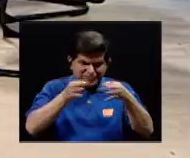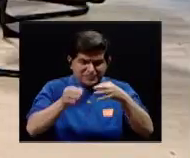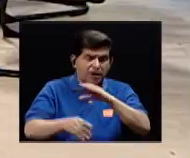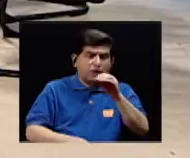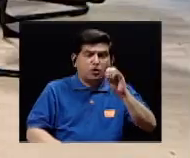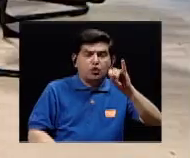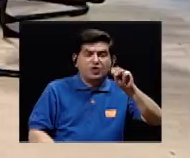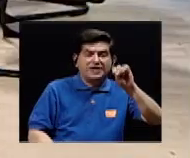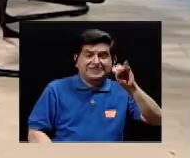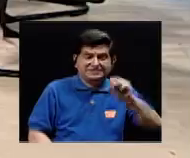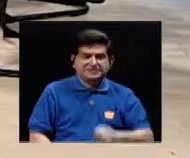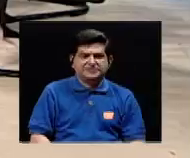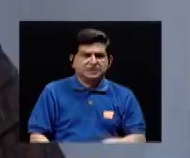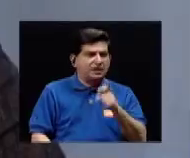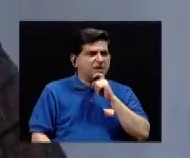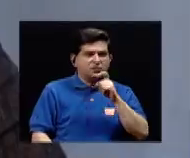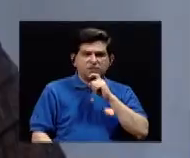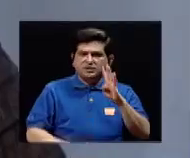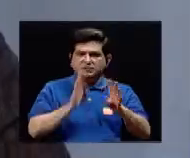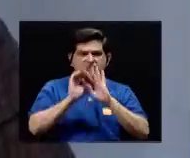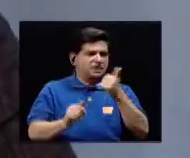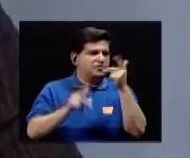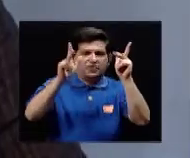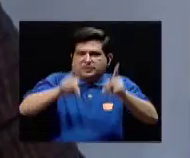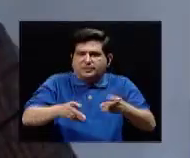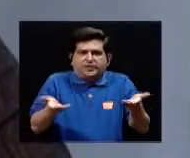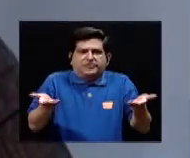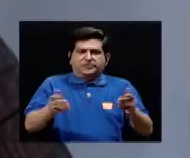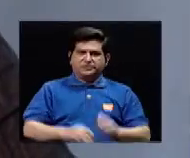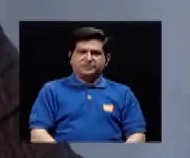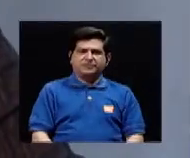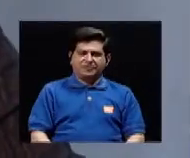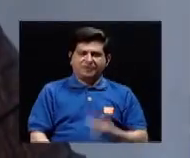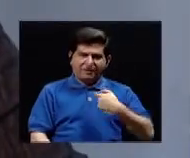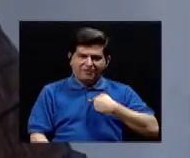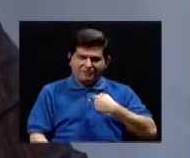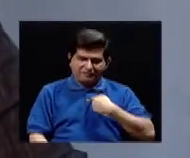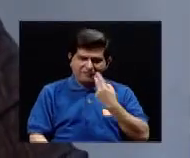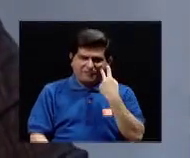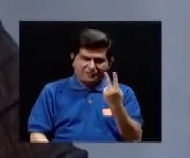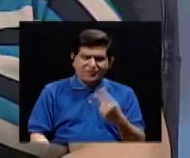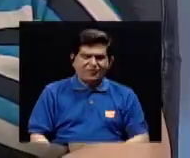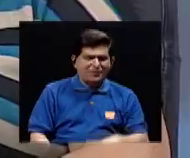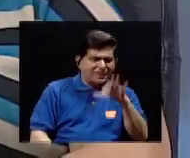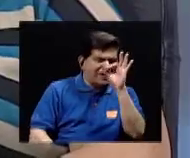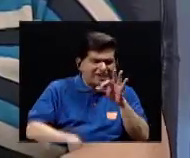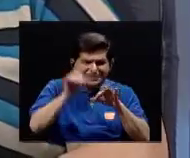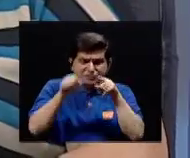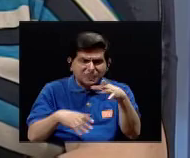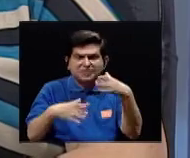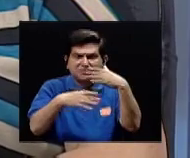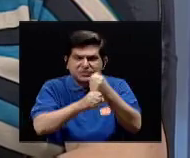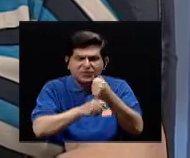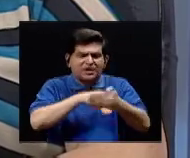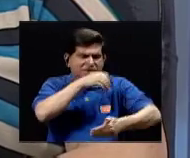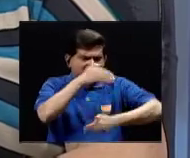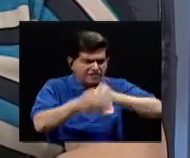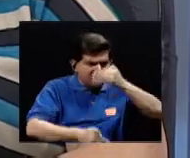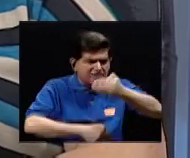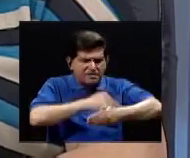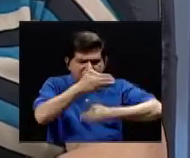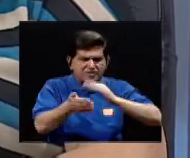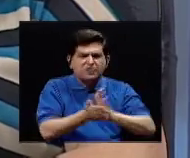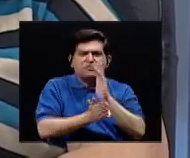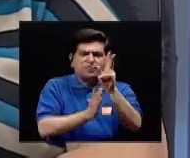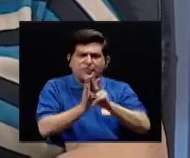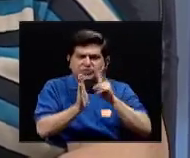Entonces cuénteme. Sí. Qué difícil hablar por Leda, sí. ¿Verdad? Es que uno ve el descubrimiento que va haciendo ella conforme va